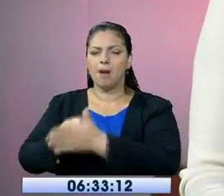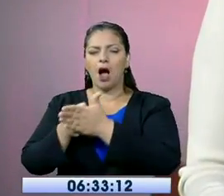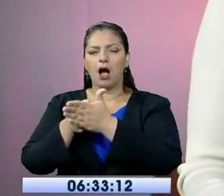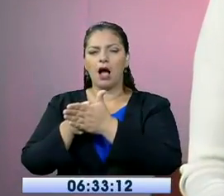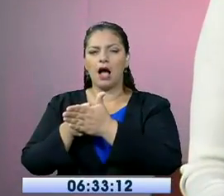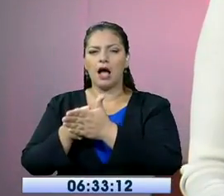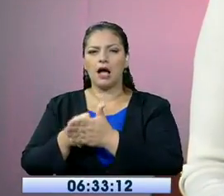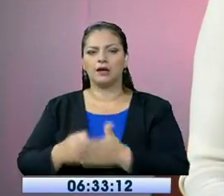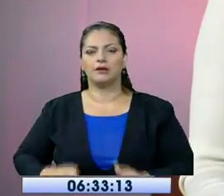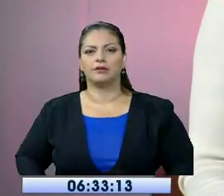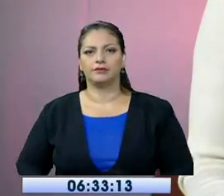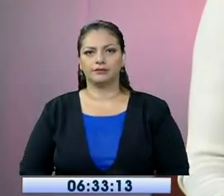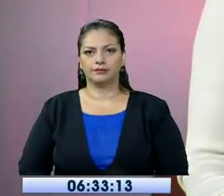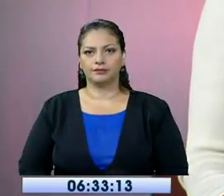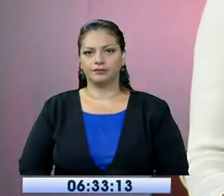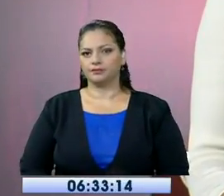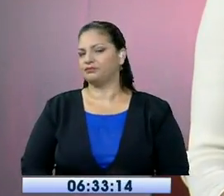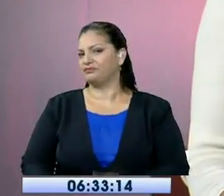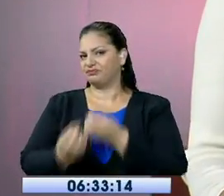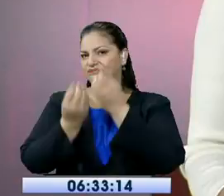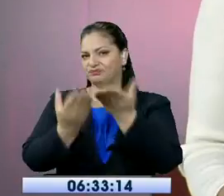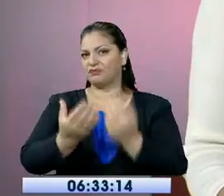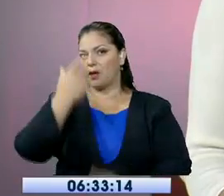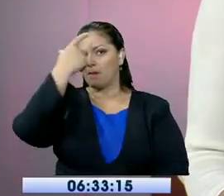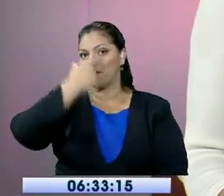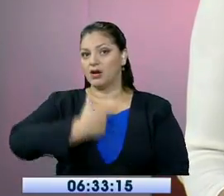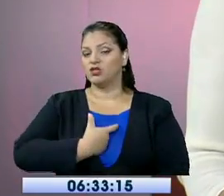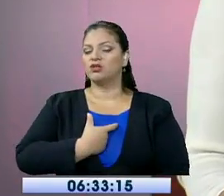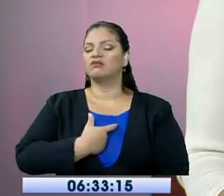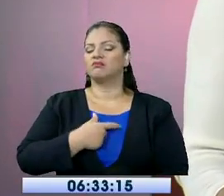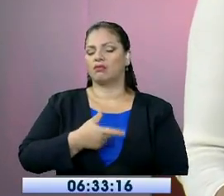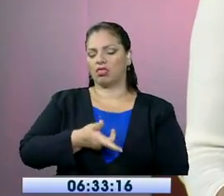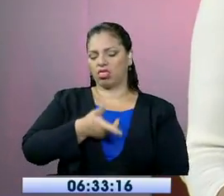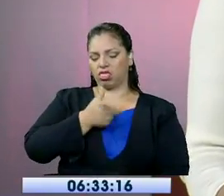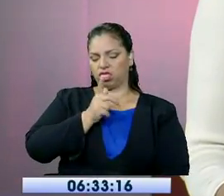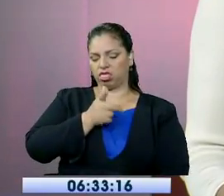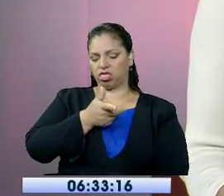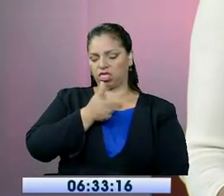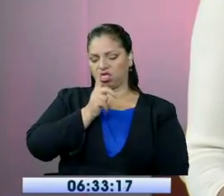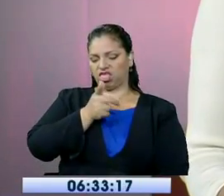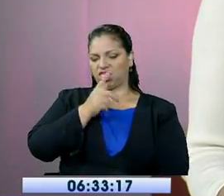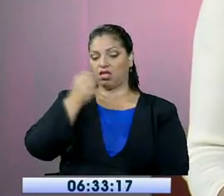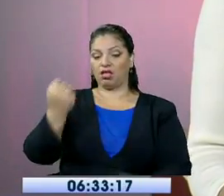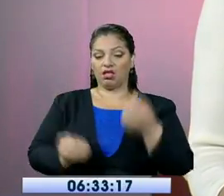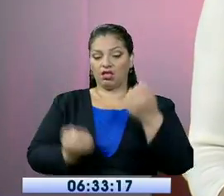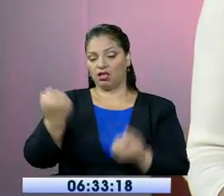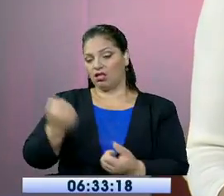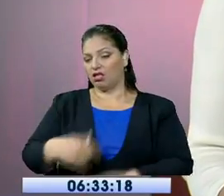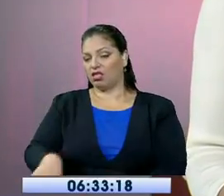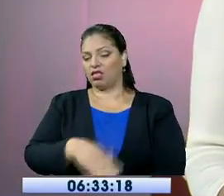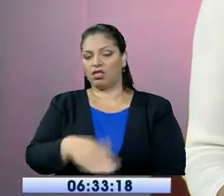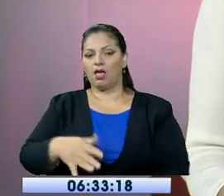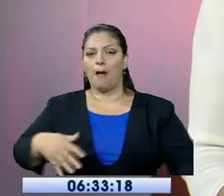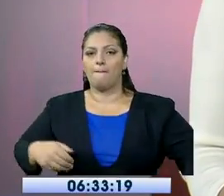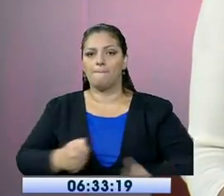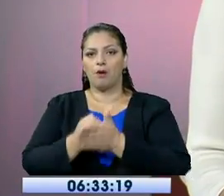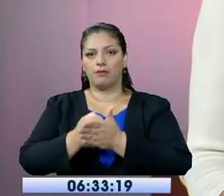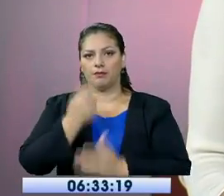televidentes, los conductores se encontraban aparentemente bajo los efectos del alcohol.